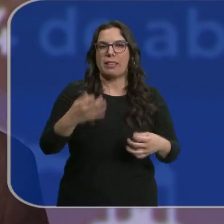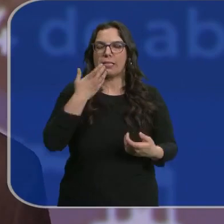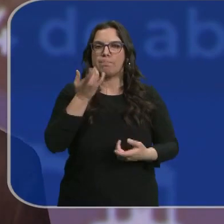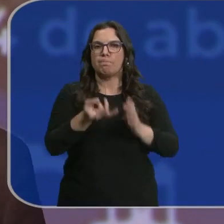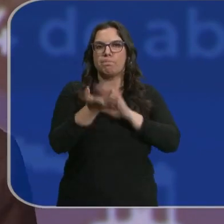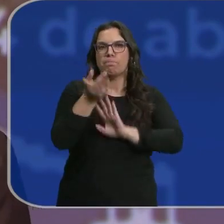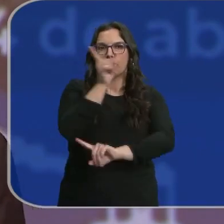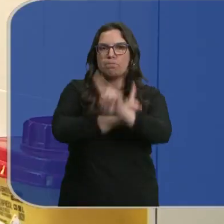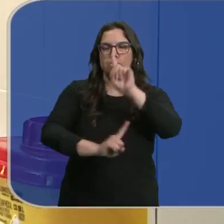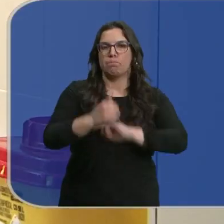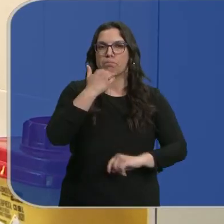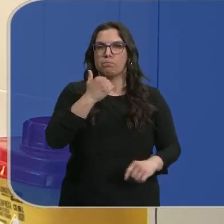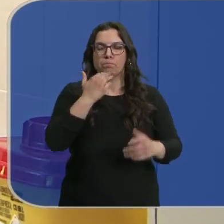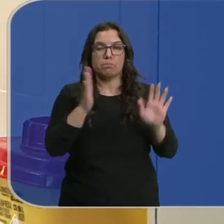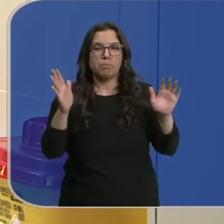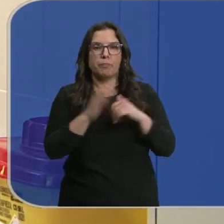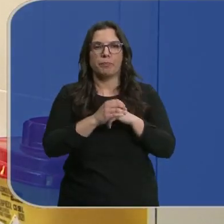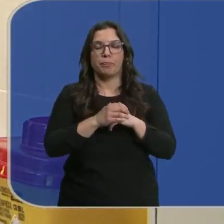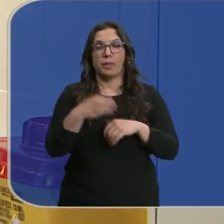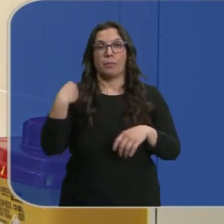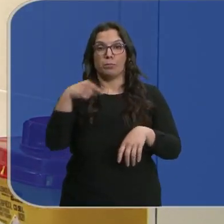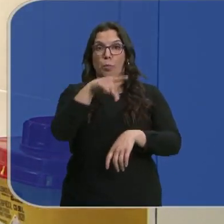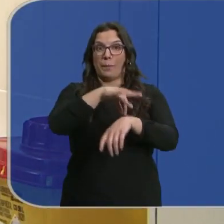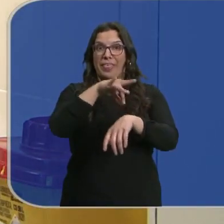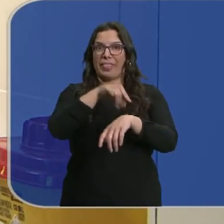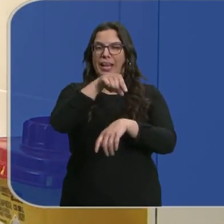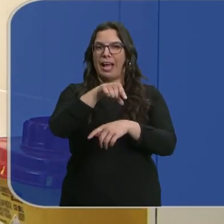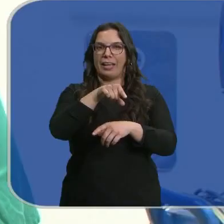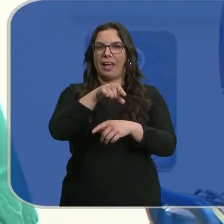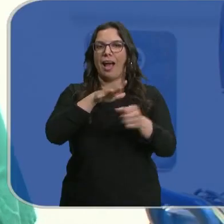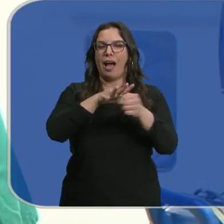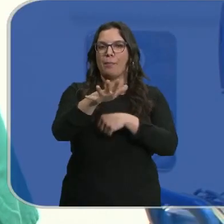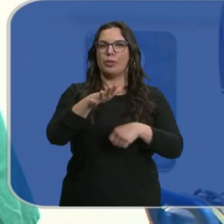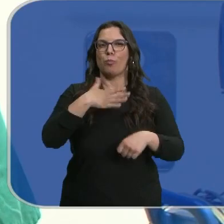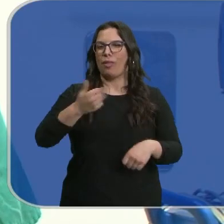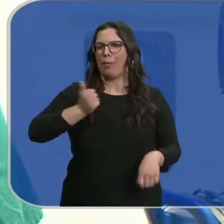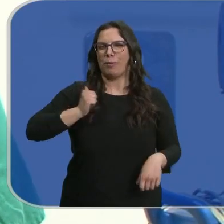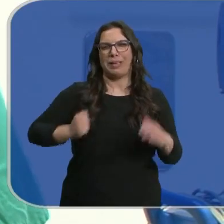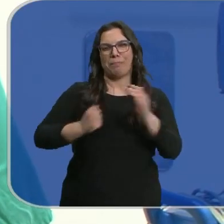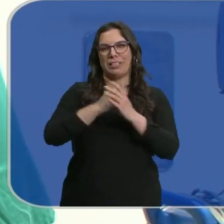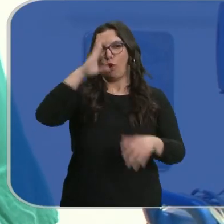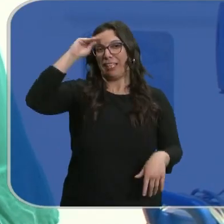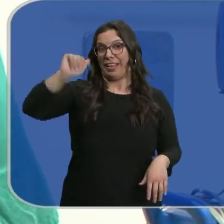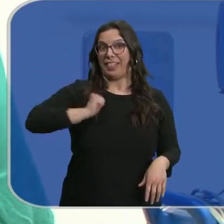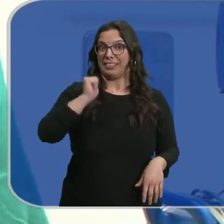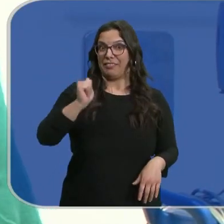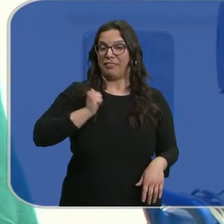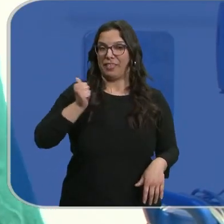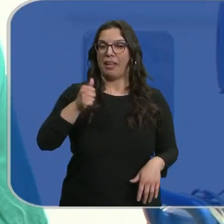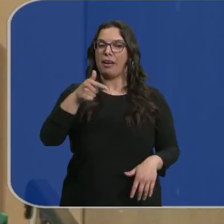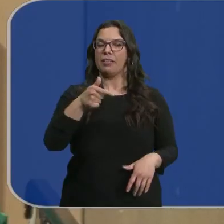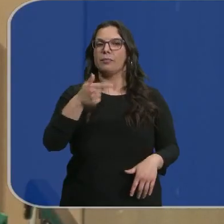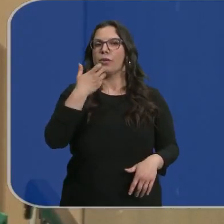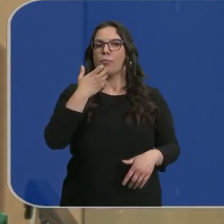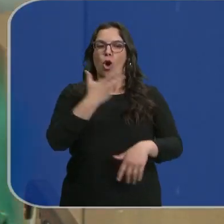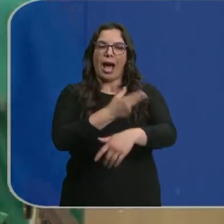incidencia que contacten con nosotros. Es en la medicina uno de los campos en los que más se podría utilizar la inteligencia artificial. ¿Qué es lo que revela una